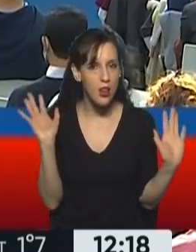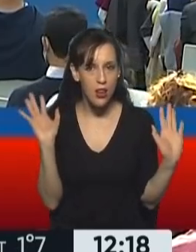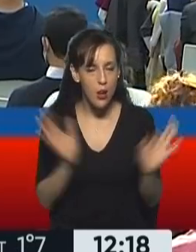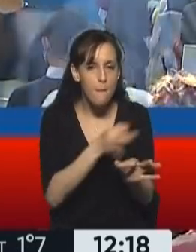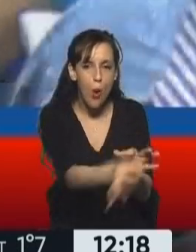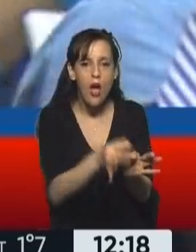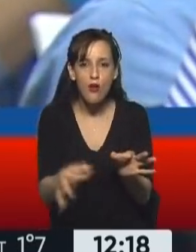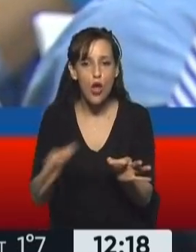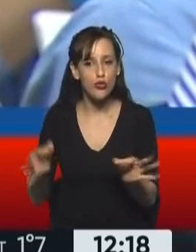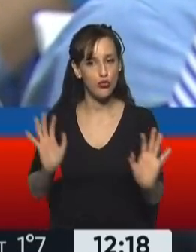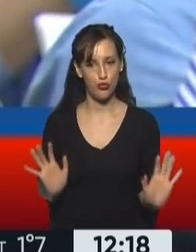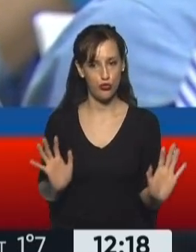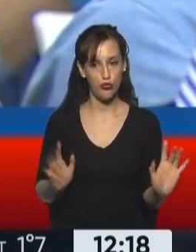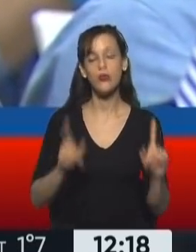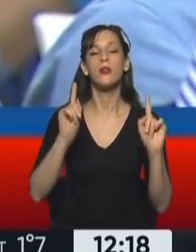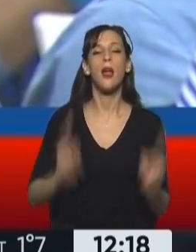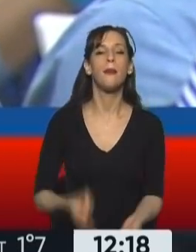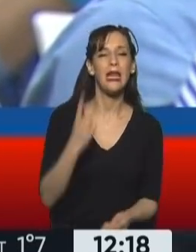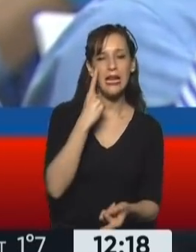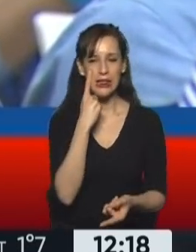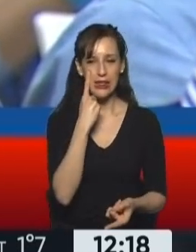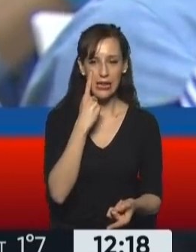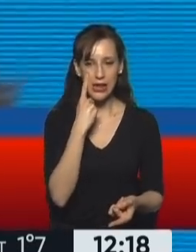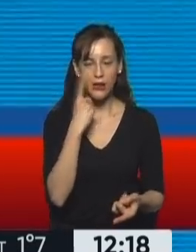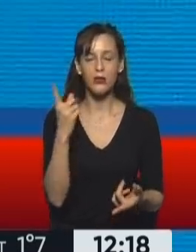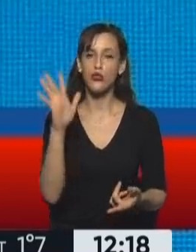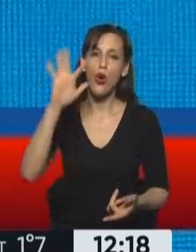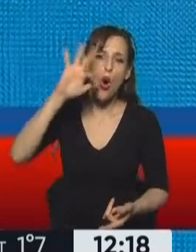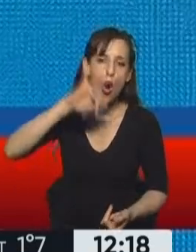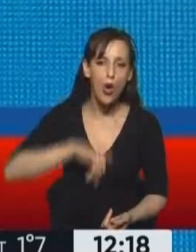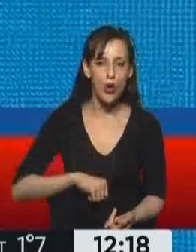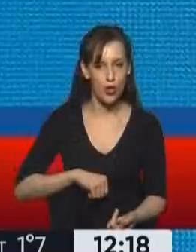de los intendentes y las intendentas que día a día